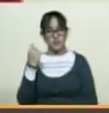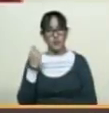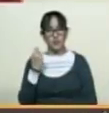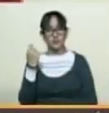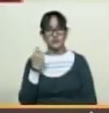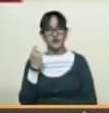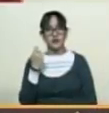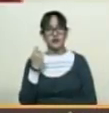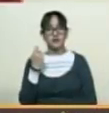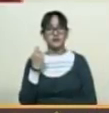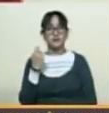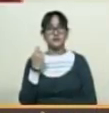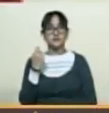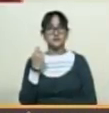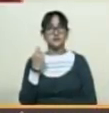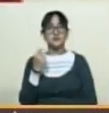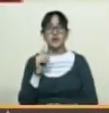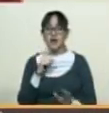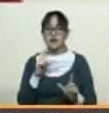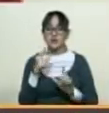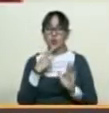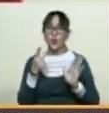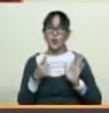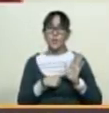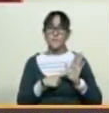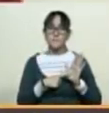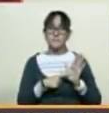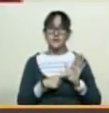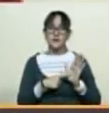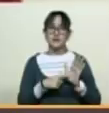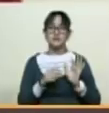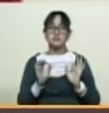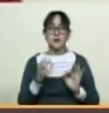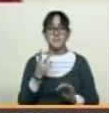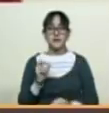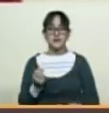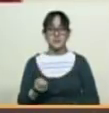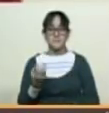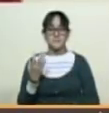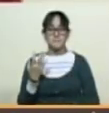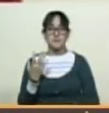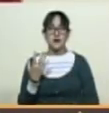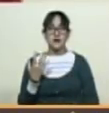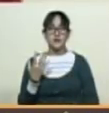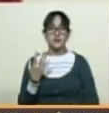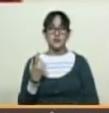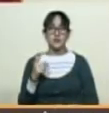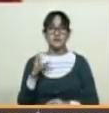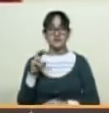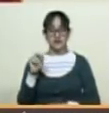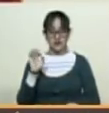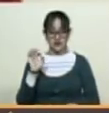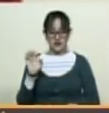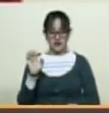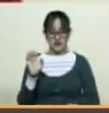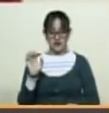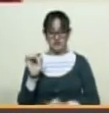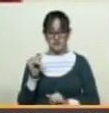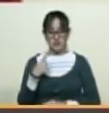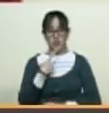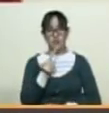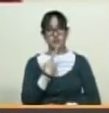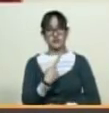está cumplido, se está cumpliendo para el 20 de mayo y el Consejo Nacional Electoral, tal como lo